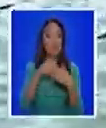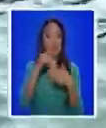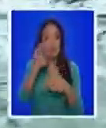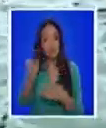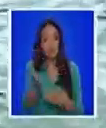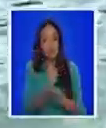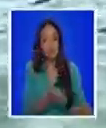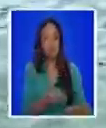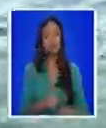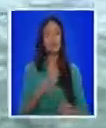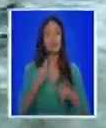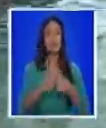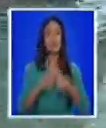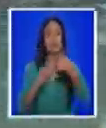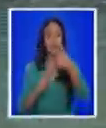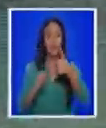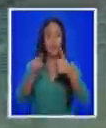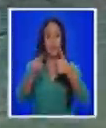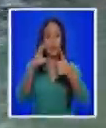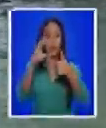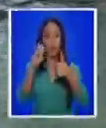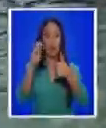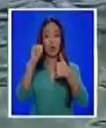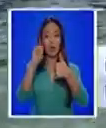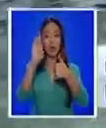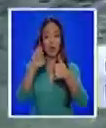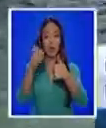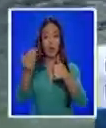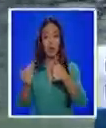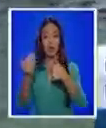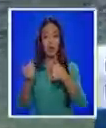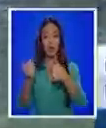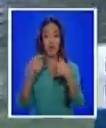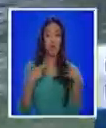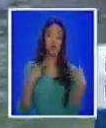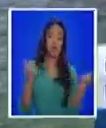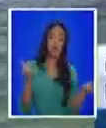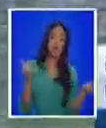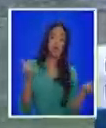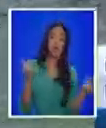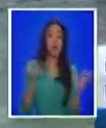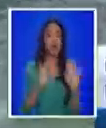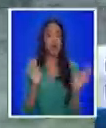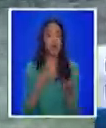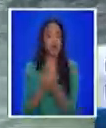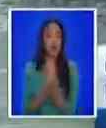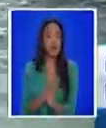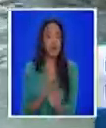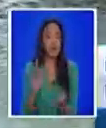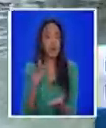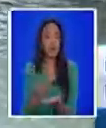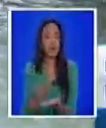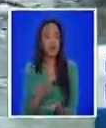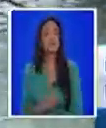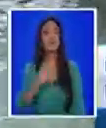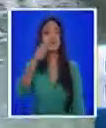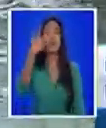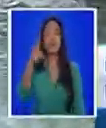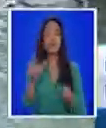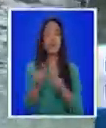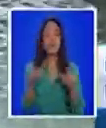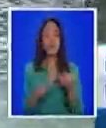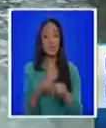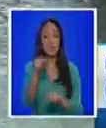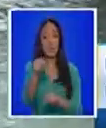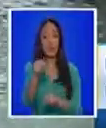recibirlo. Segundo lugar, está aquí la ronda. Venga, Comité del Pueblo, se nos relaja los vecinos porque ya llegaron. Llega la Rodríguez en tercer lugar. Cuarto